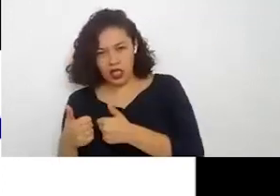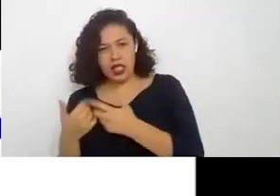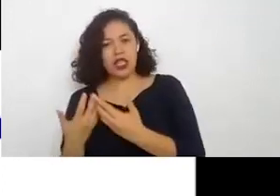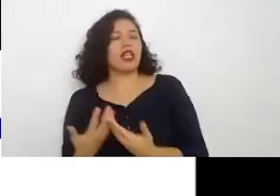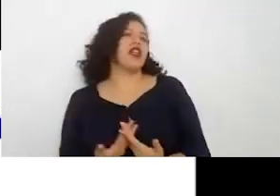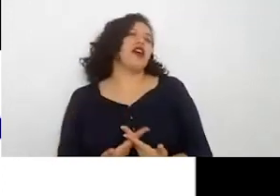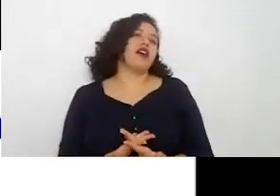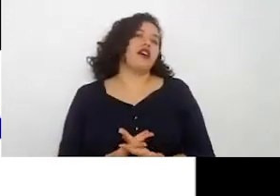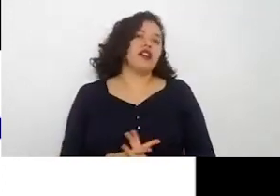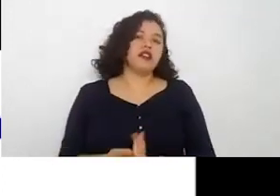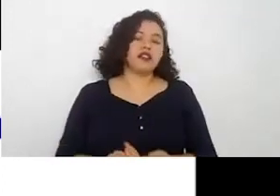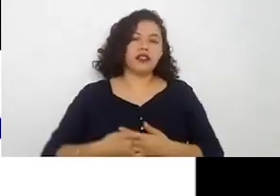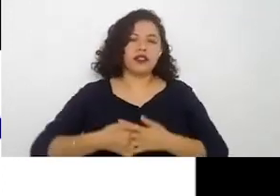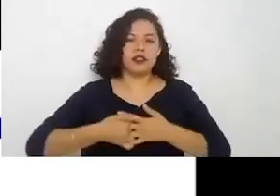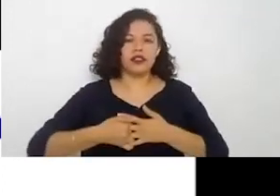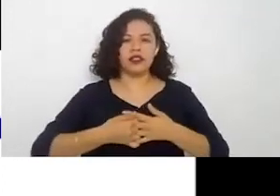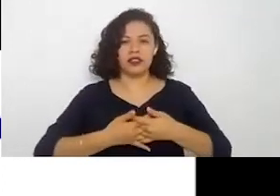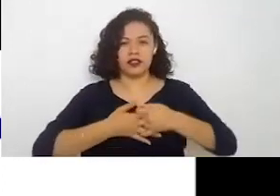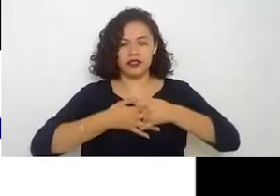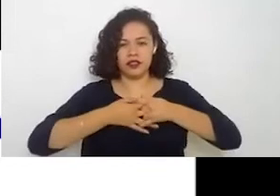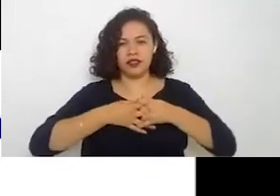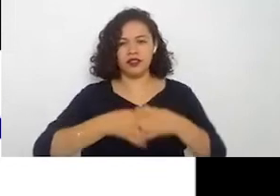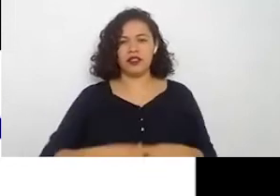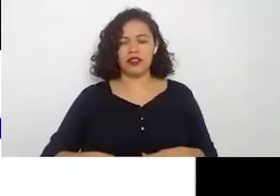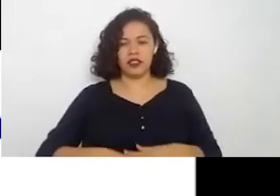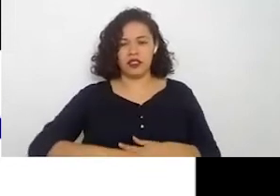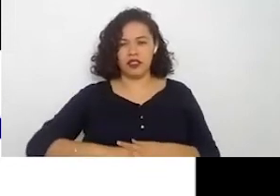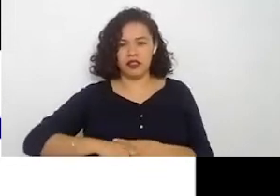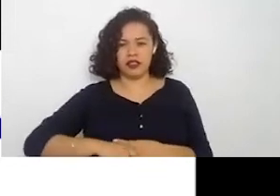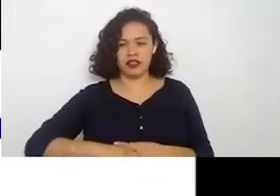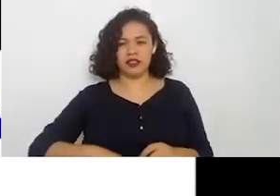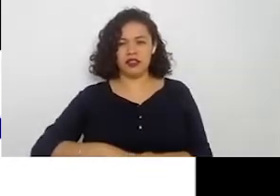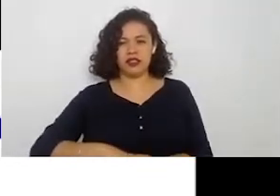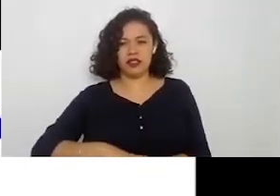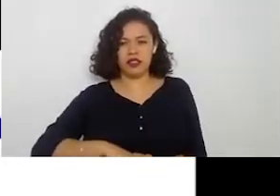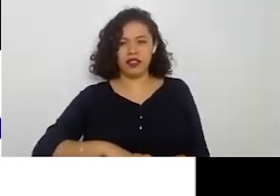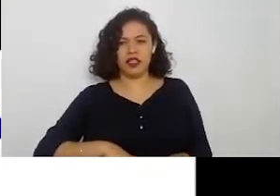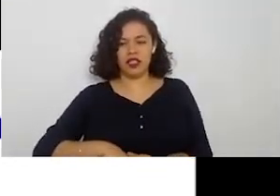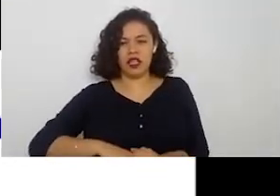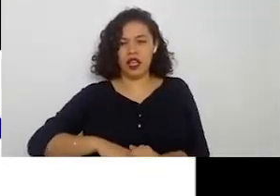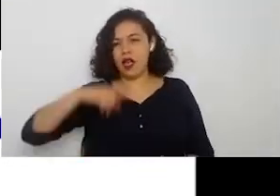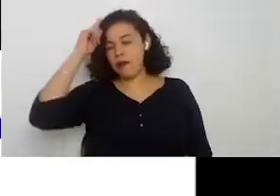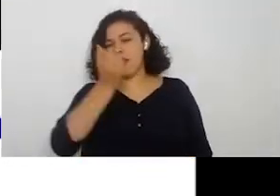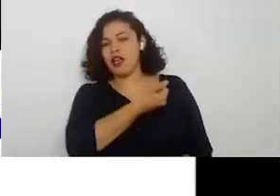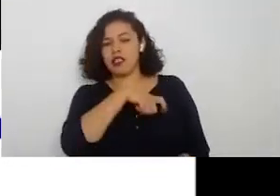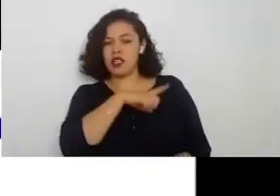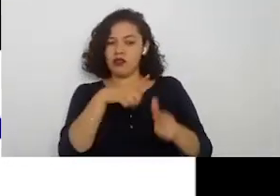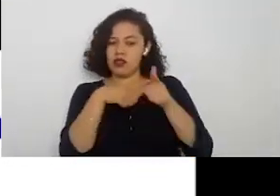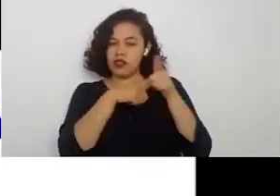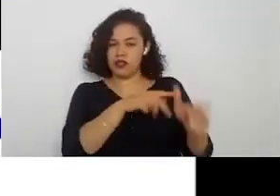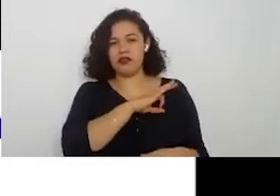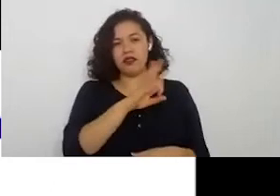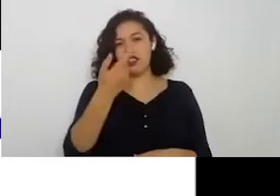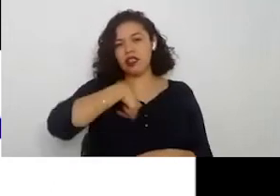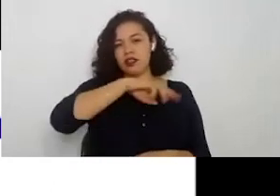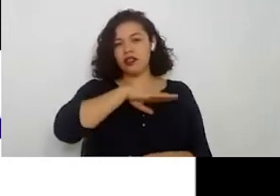de nuestra persona para tener la amplitud de poder continuar con salud, ¿verdad? Y de cuidar,